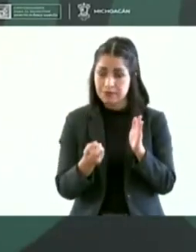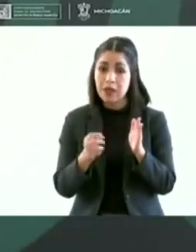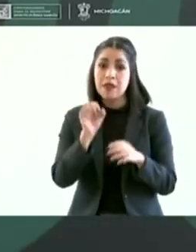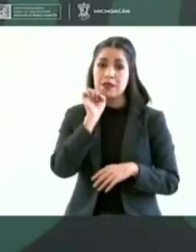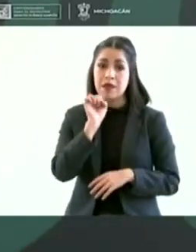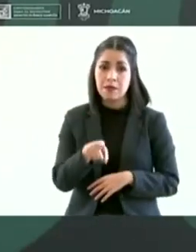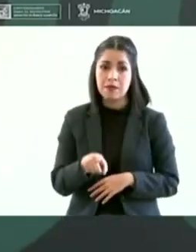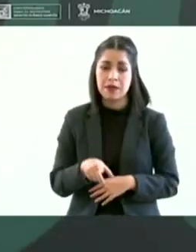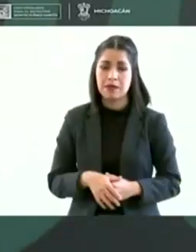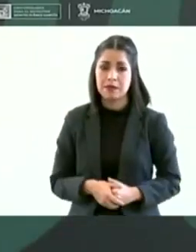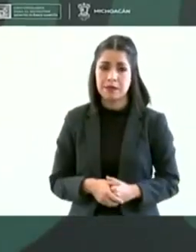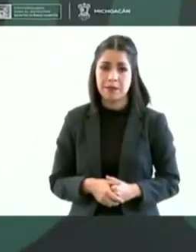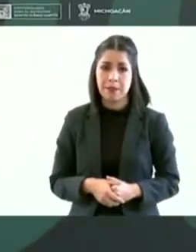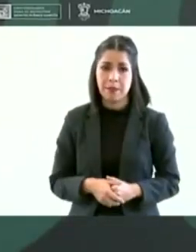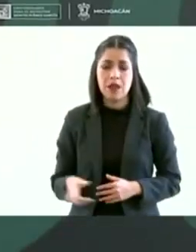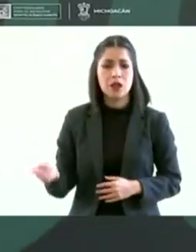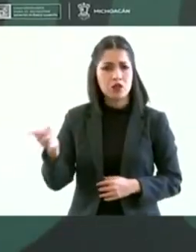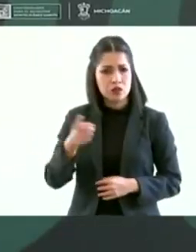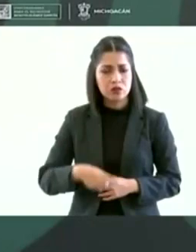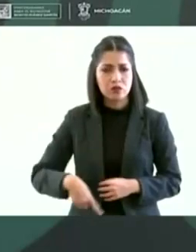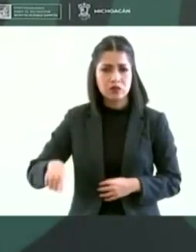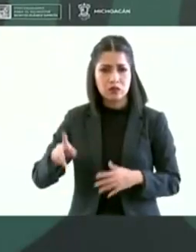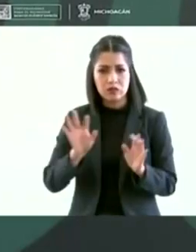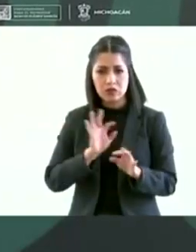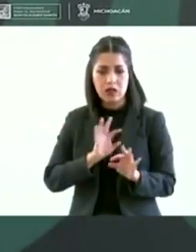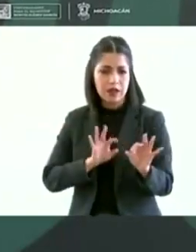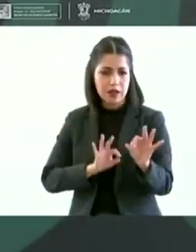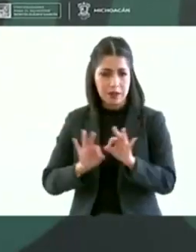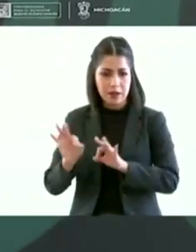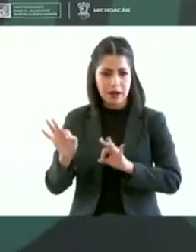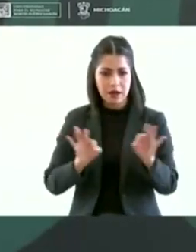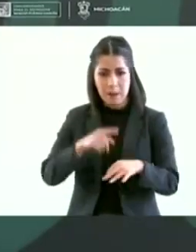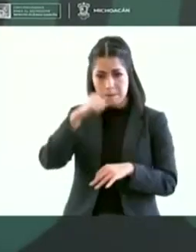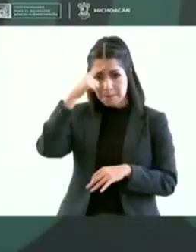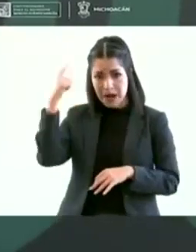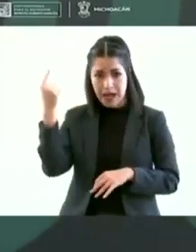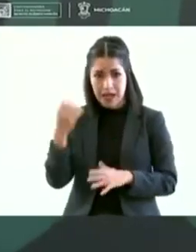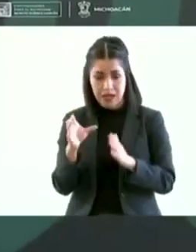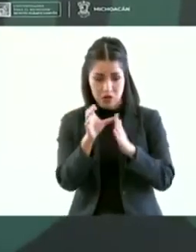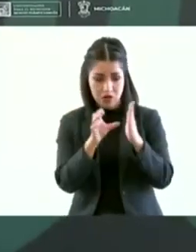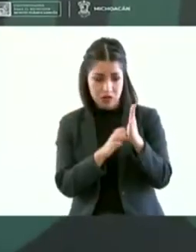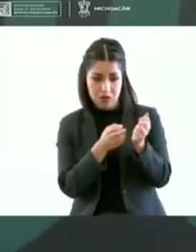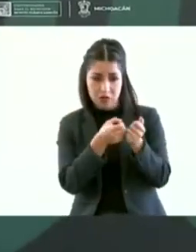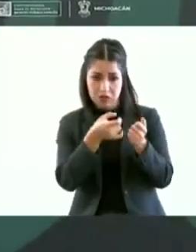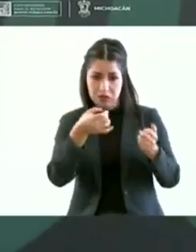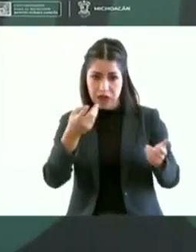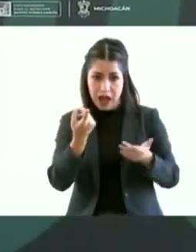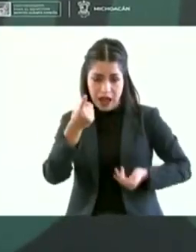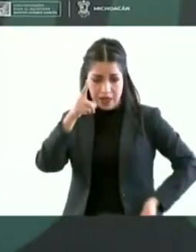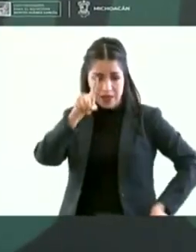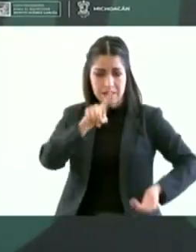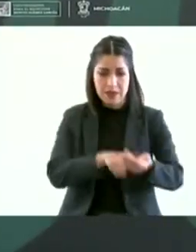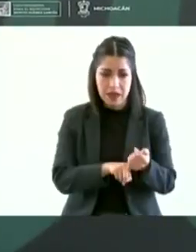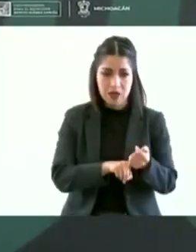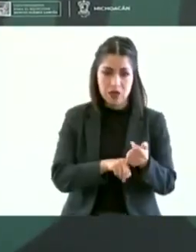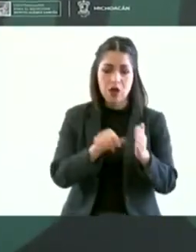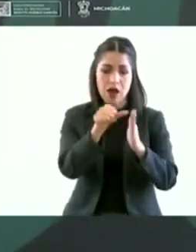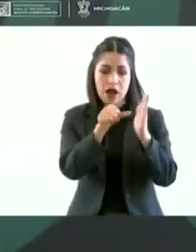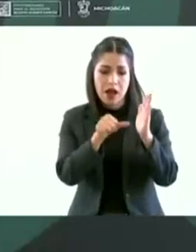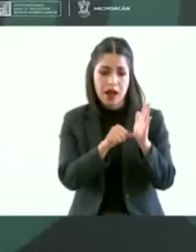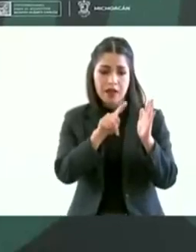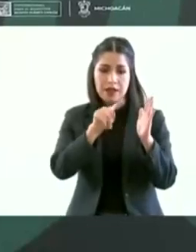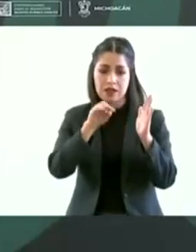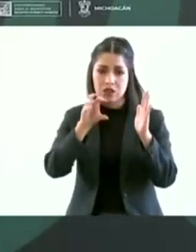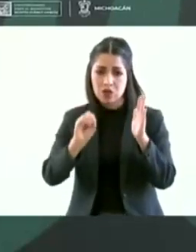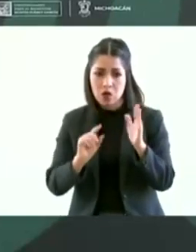logró que se estableciera en un transitorio de la Constitución de que año con año tiene que